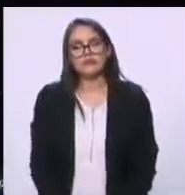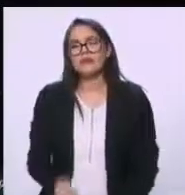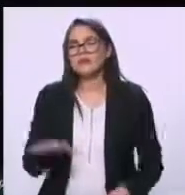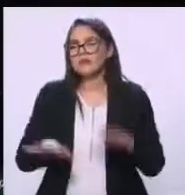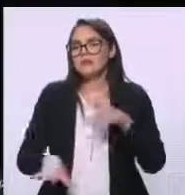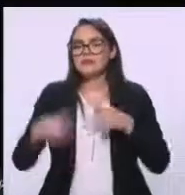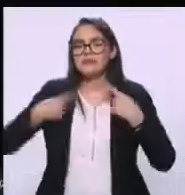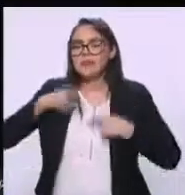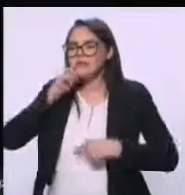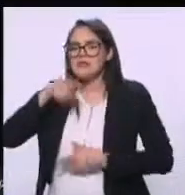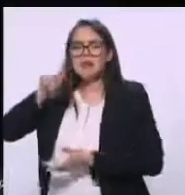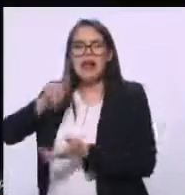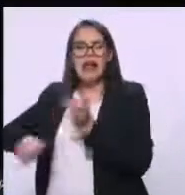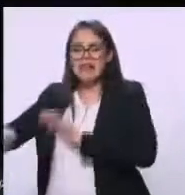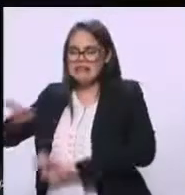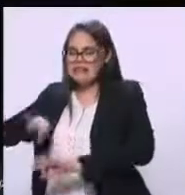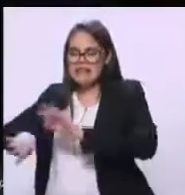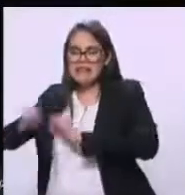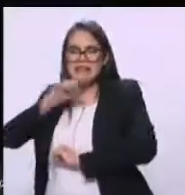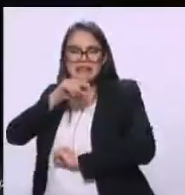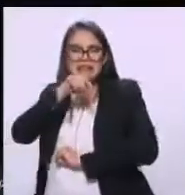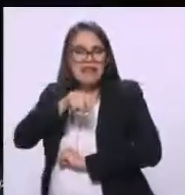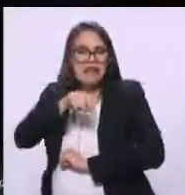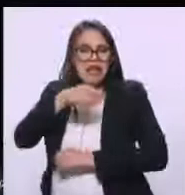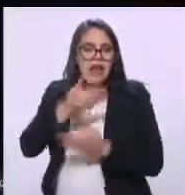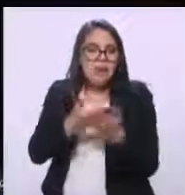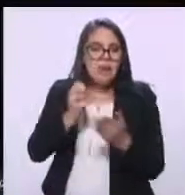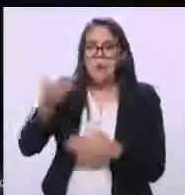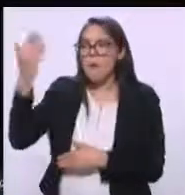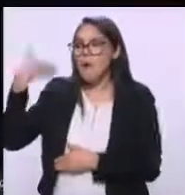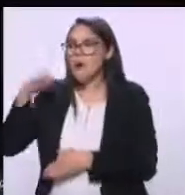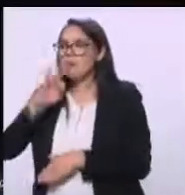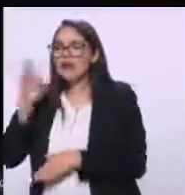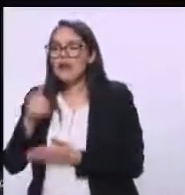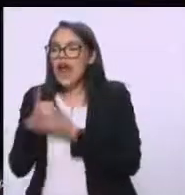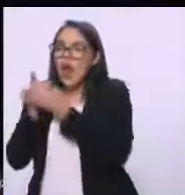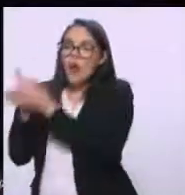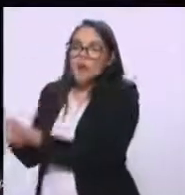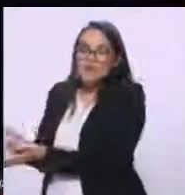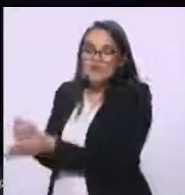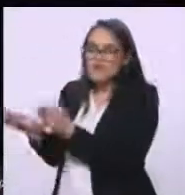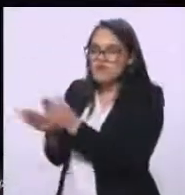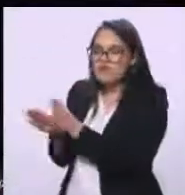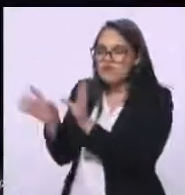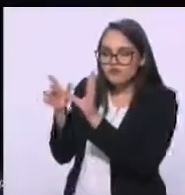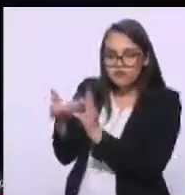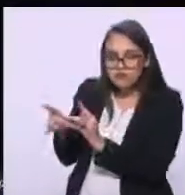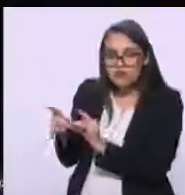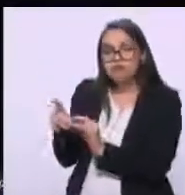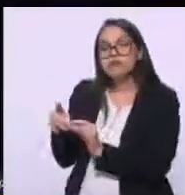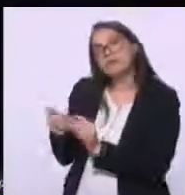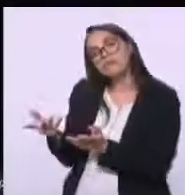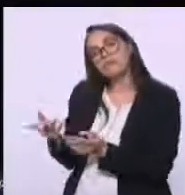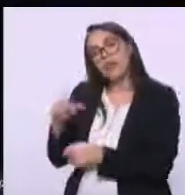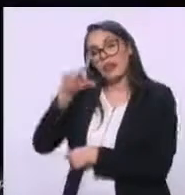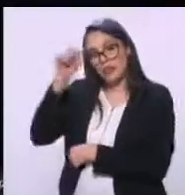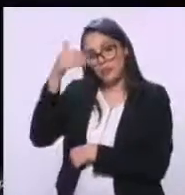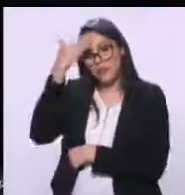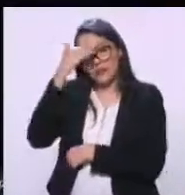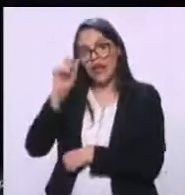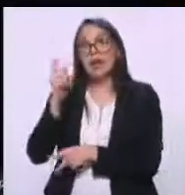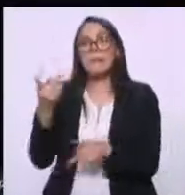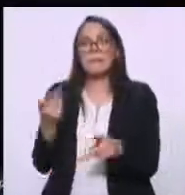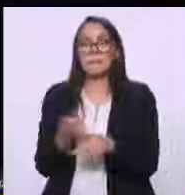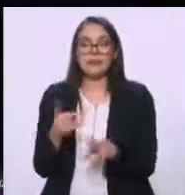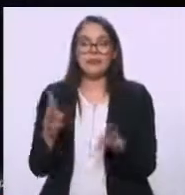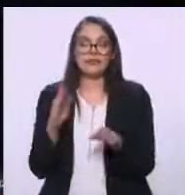filtrado información o alguien que haya trabajado, pero ya lo sabremos con qué tipo de información se revela. Creo que hay que estar muy atentos,